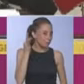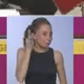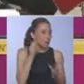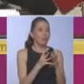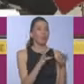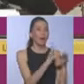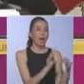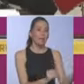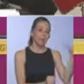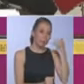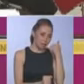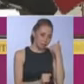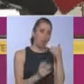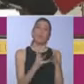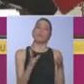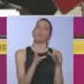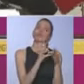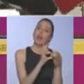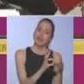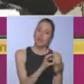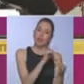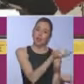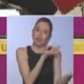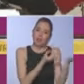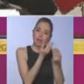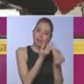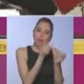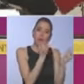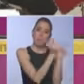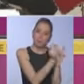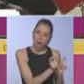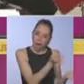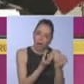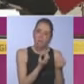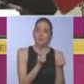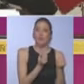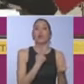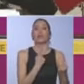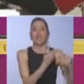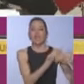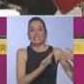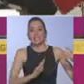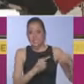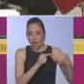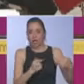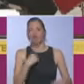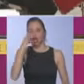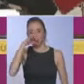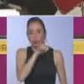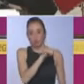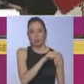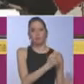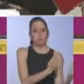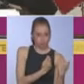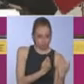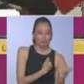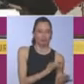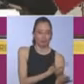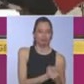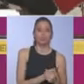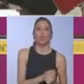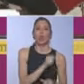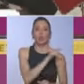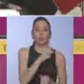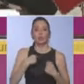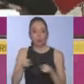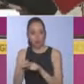agradezco mucho su llamada, le agradezco mucho su palabras, sus buenas intenciones, y yo sé que puedo contar con usted,